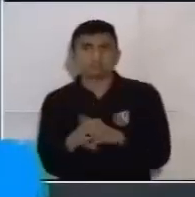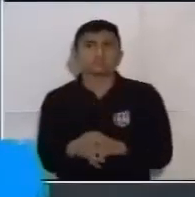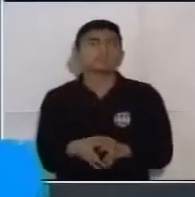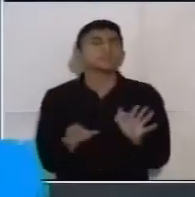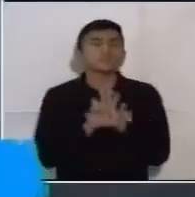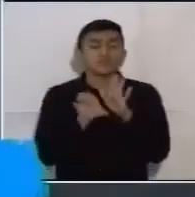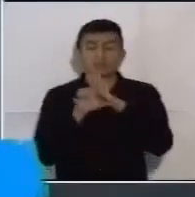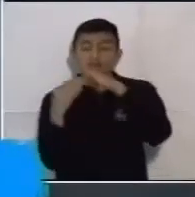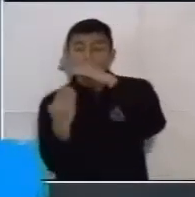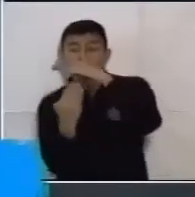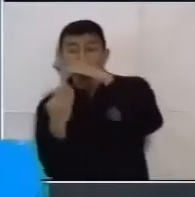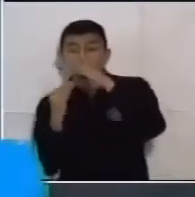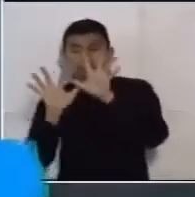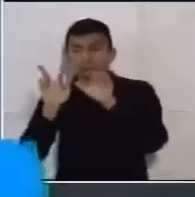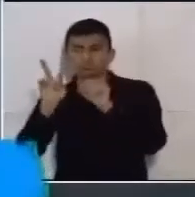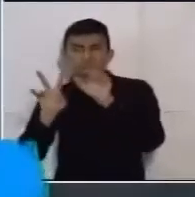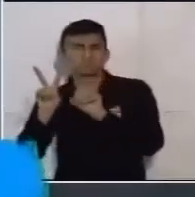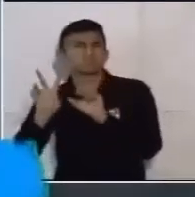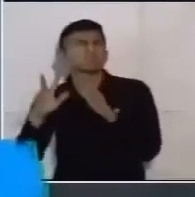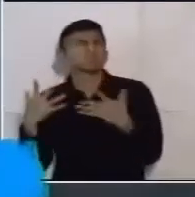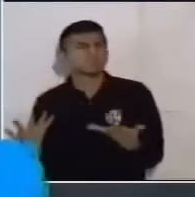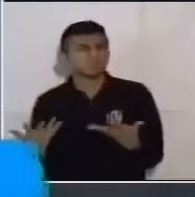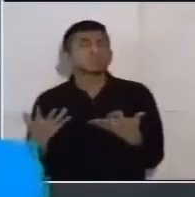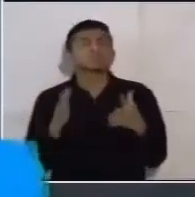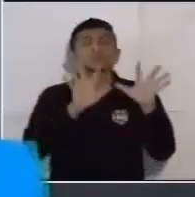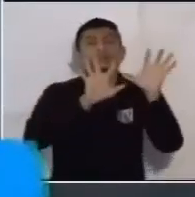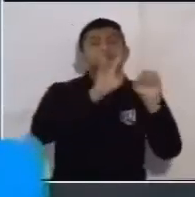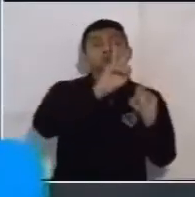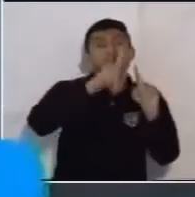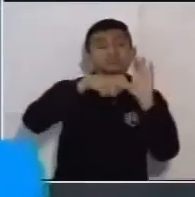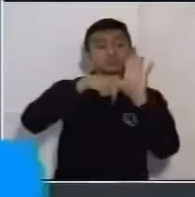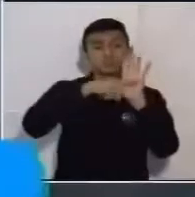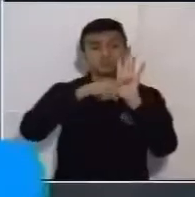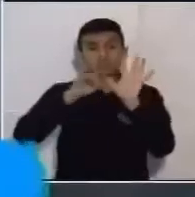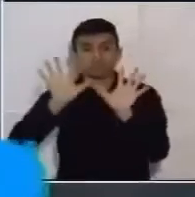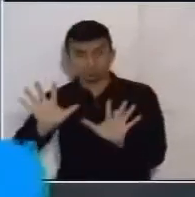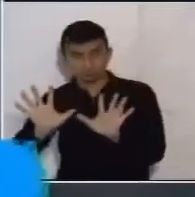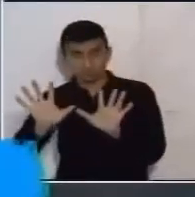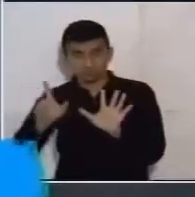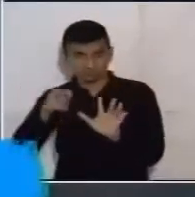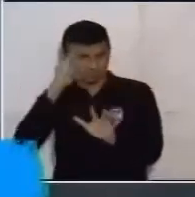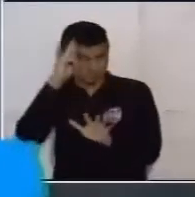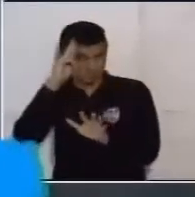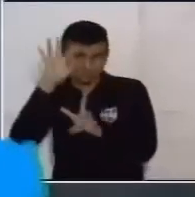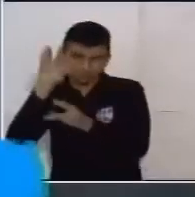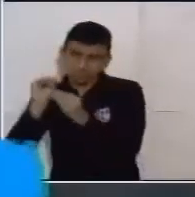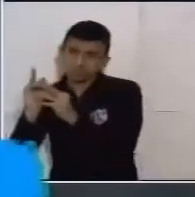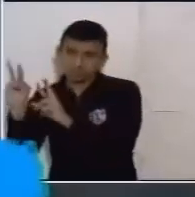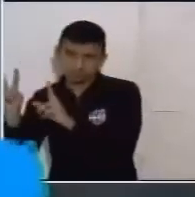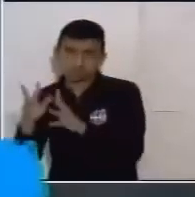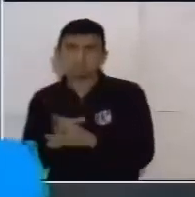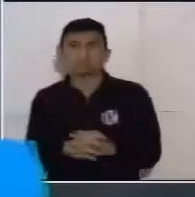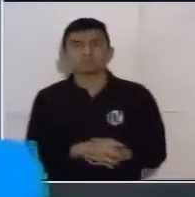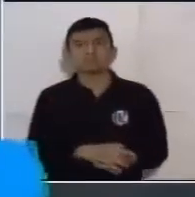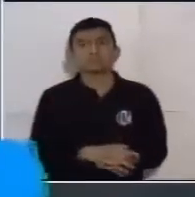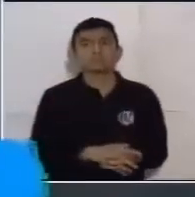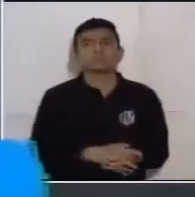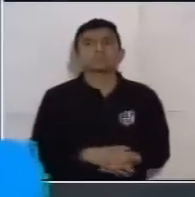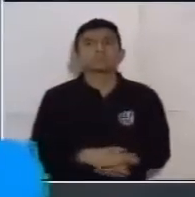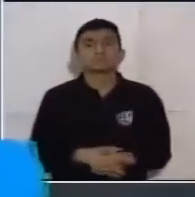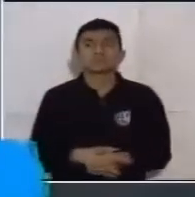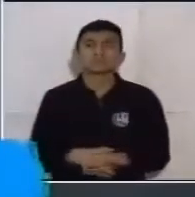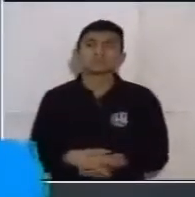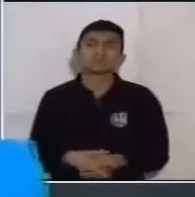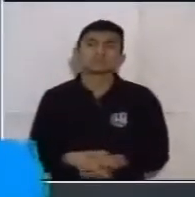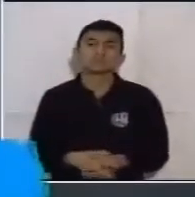aquí la base fuera 12, aquí va a ser 12 menos 10, solo va a ser 2, ¿verdad? Si aquí la base fuera 50, aquí